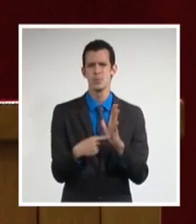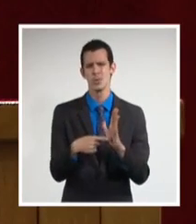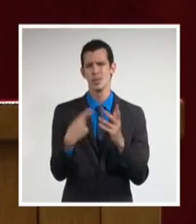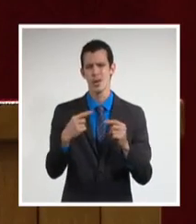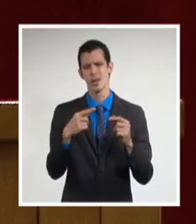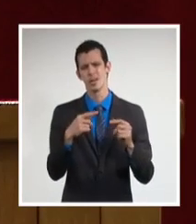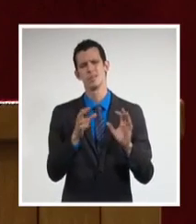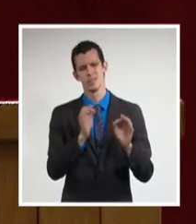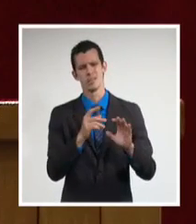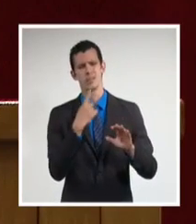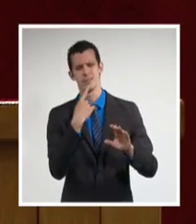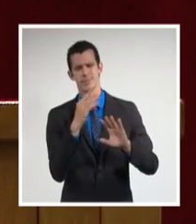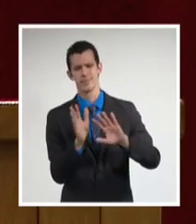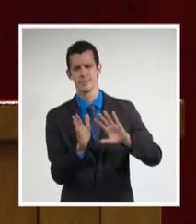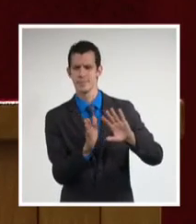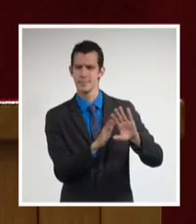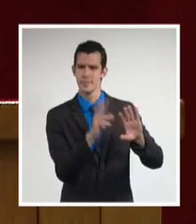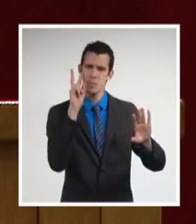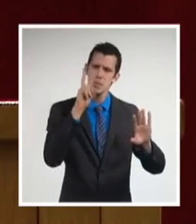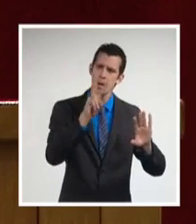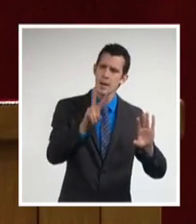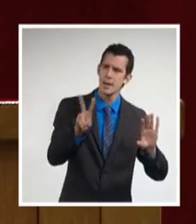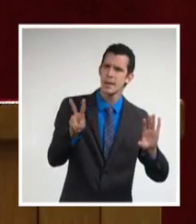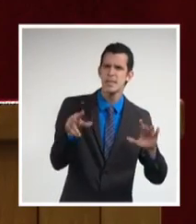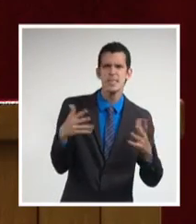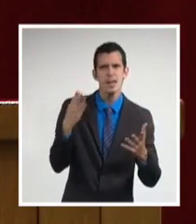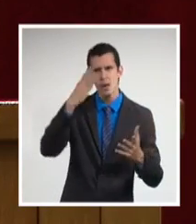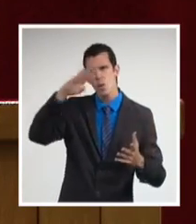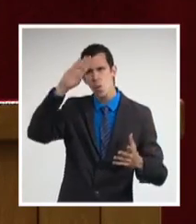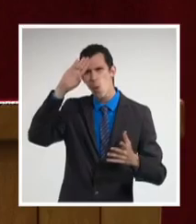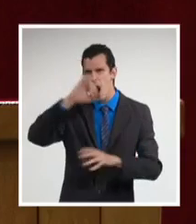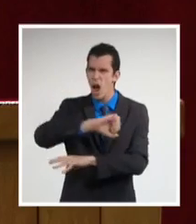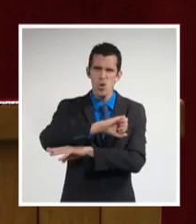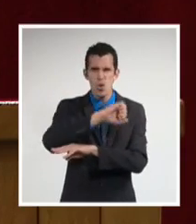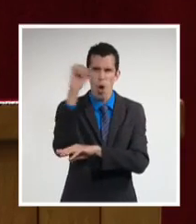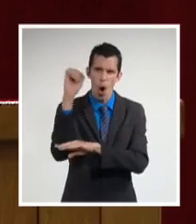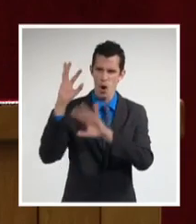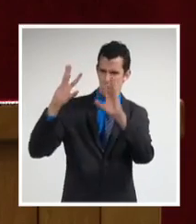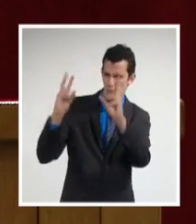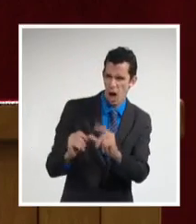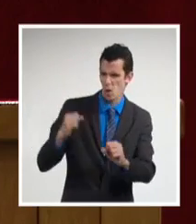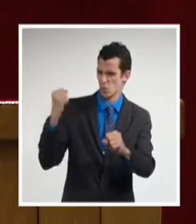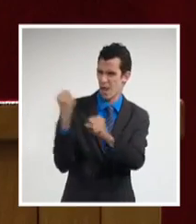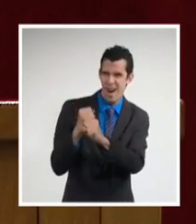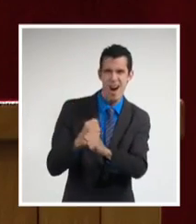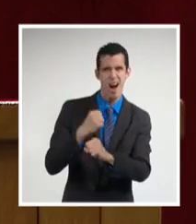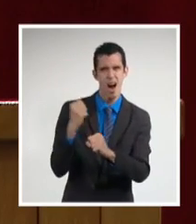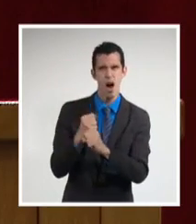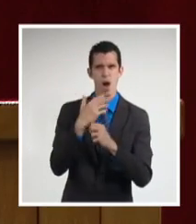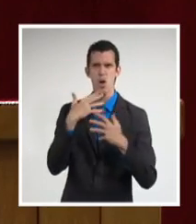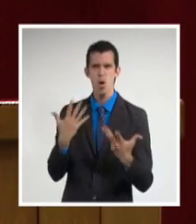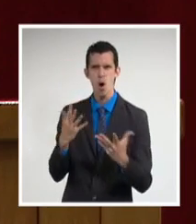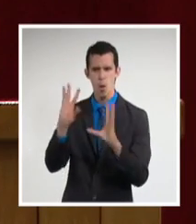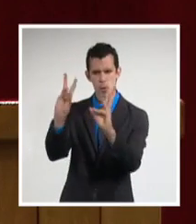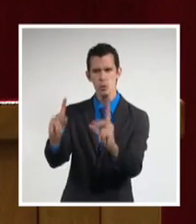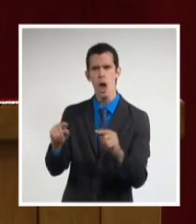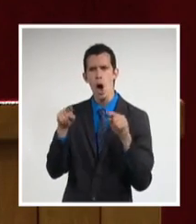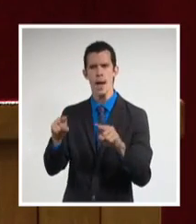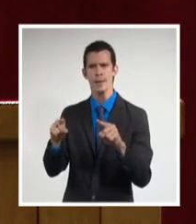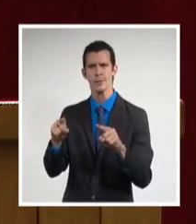Estado y las organizaciones de la sociedad civil por eliminar los lastres que obstaculizan el desempeño de esos derechos y